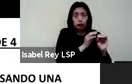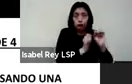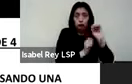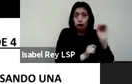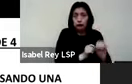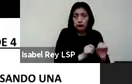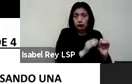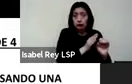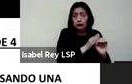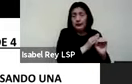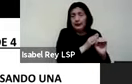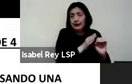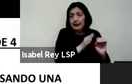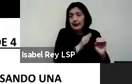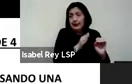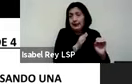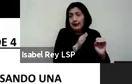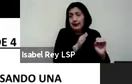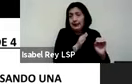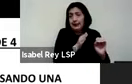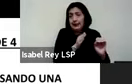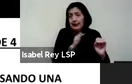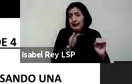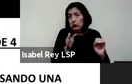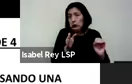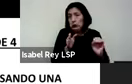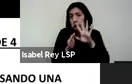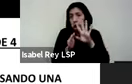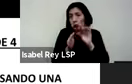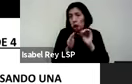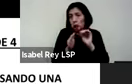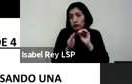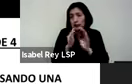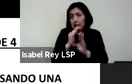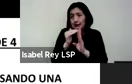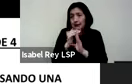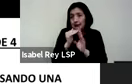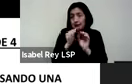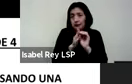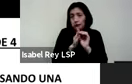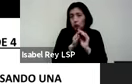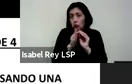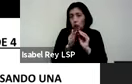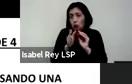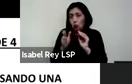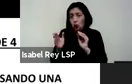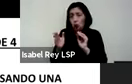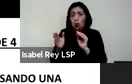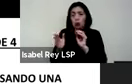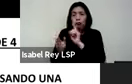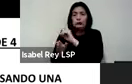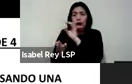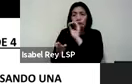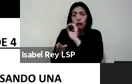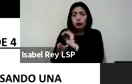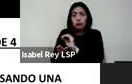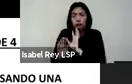0%, puede ser 50%, justo aquí a la mitad, o del 100% acá.